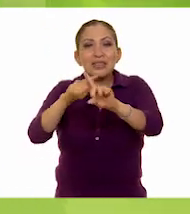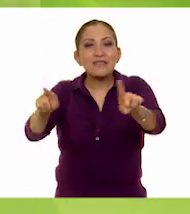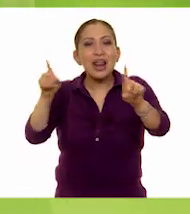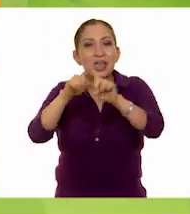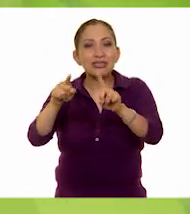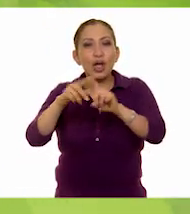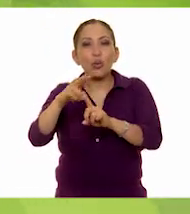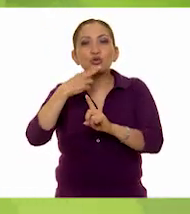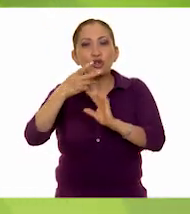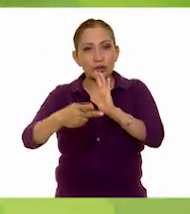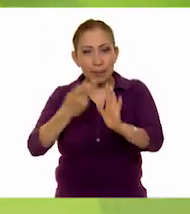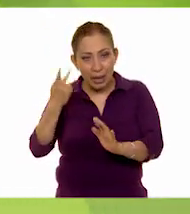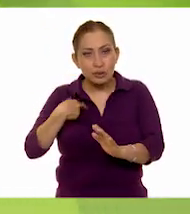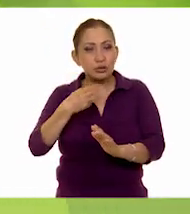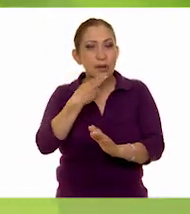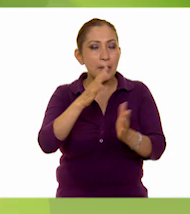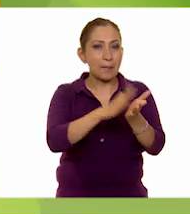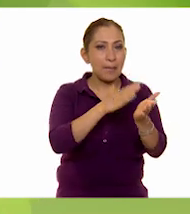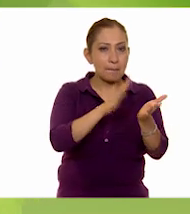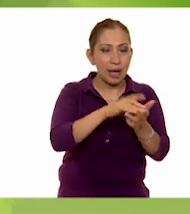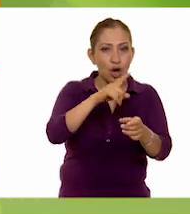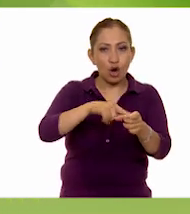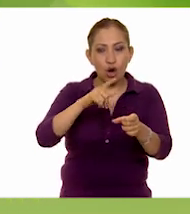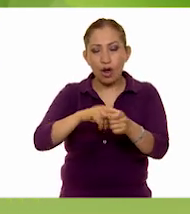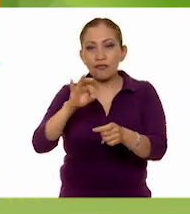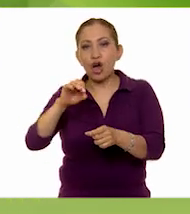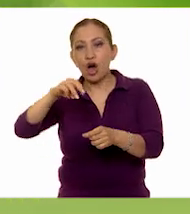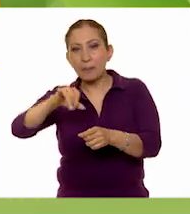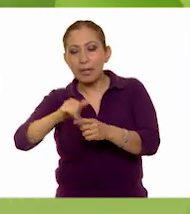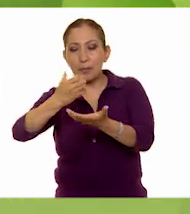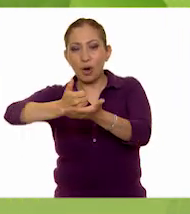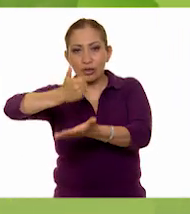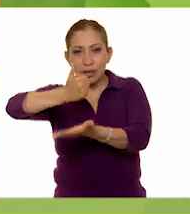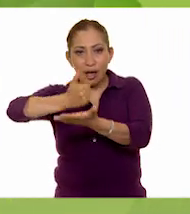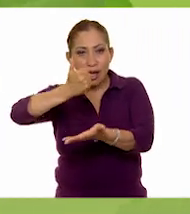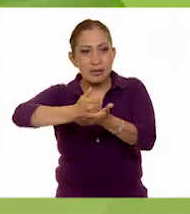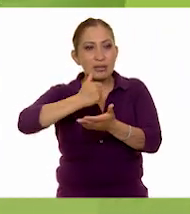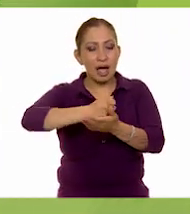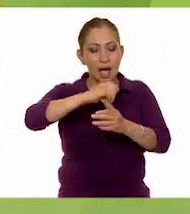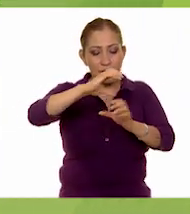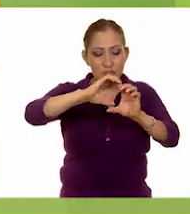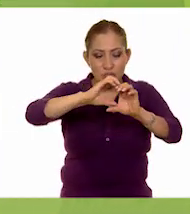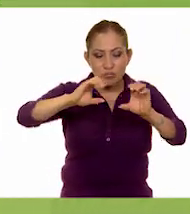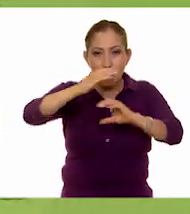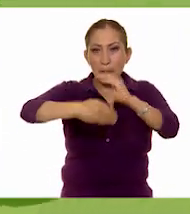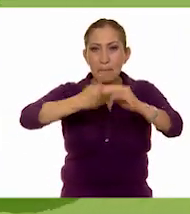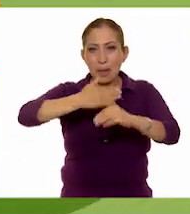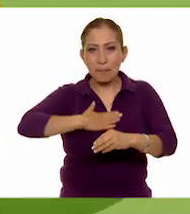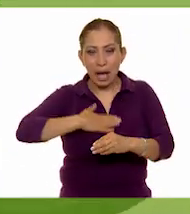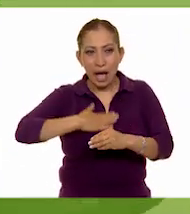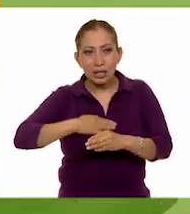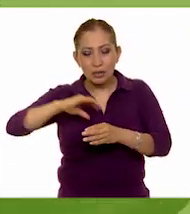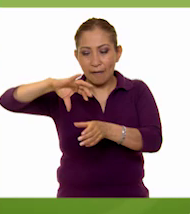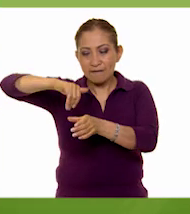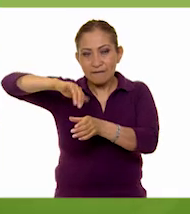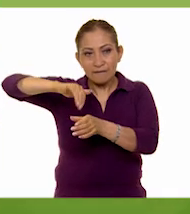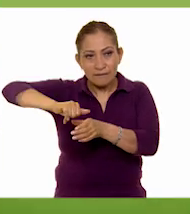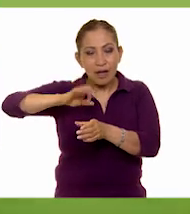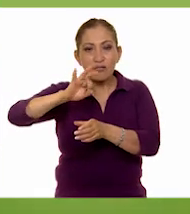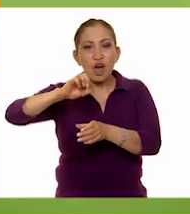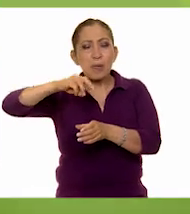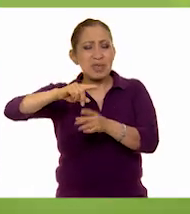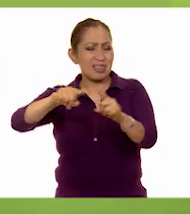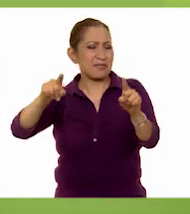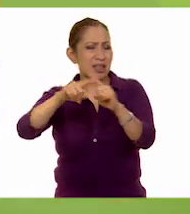reciclados y utilizamos hojas de colores, foamy, botellas, rollitos de cartón, taparroscas, foamy